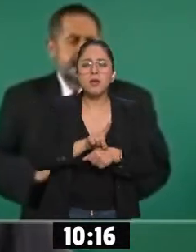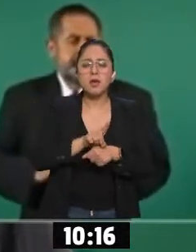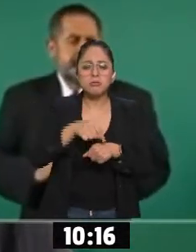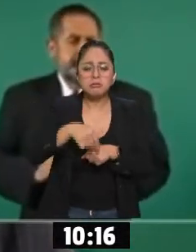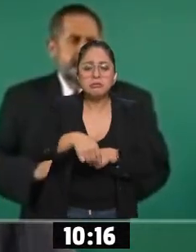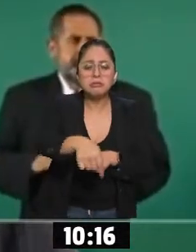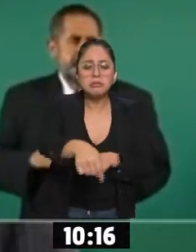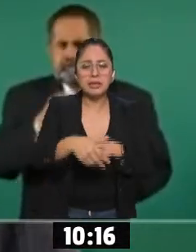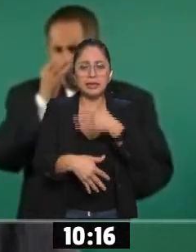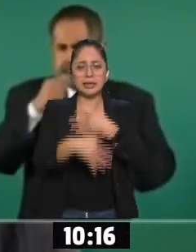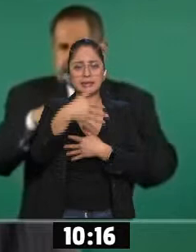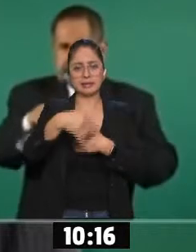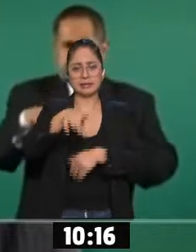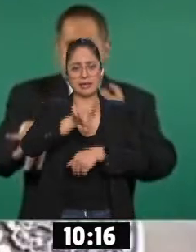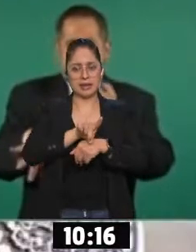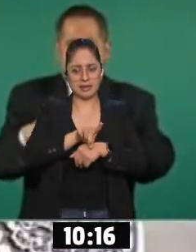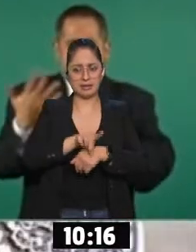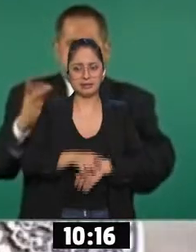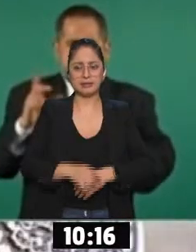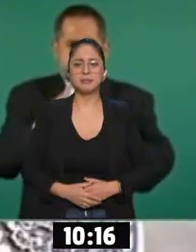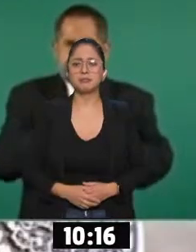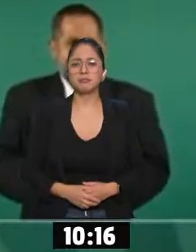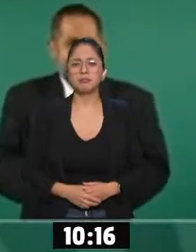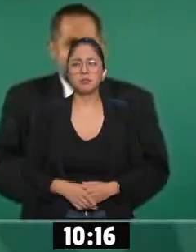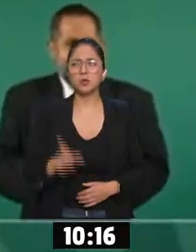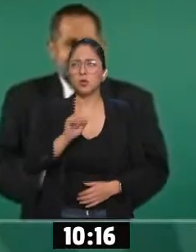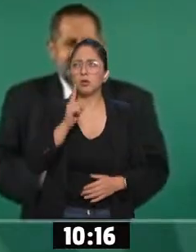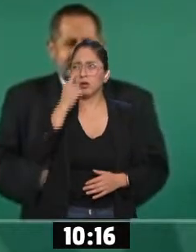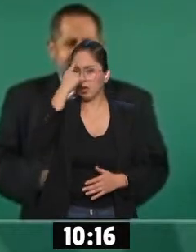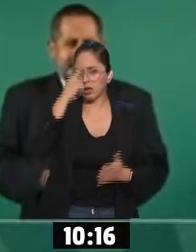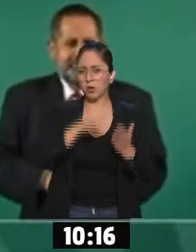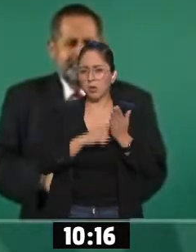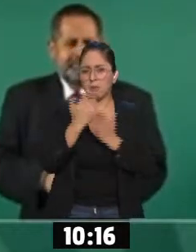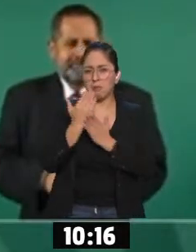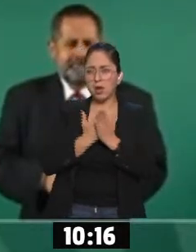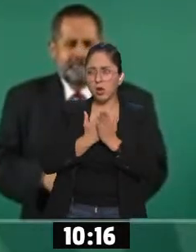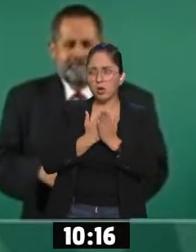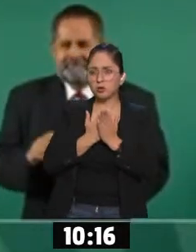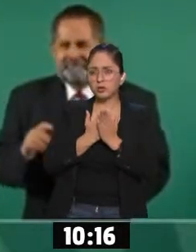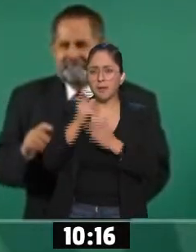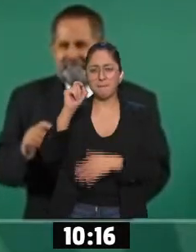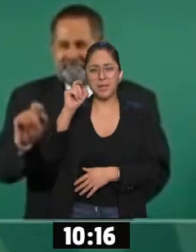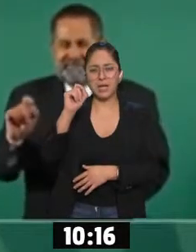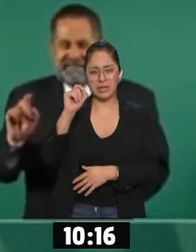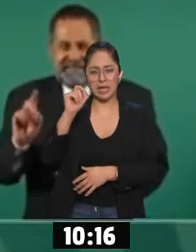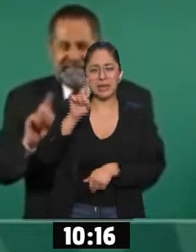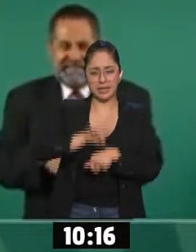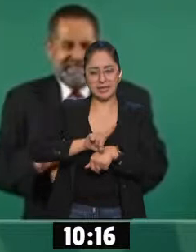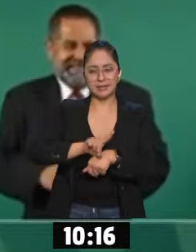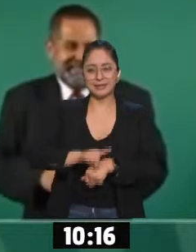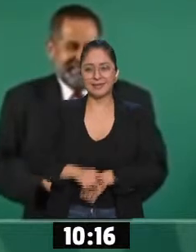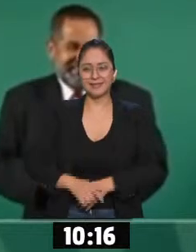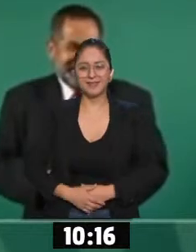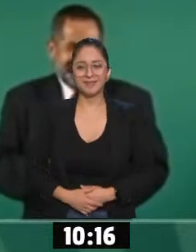en 15 días, menos, en 20.